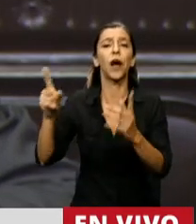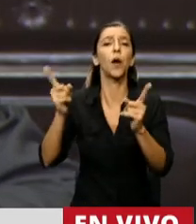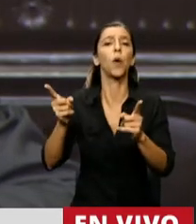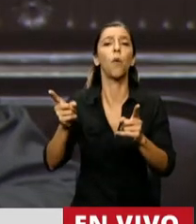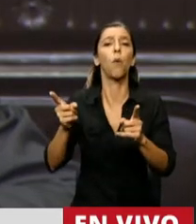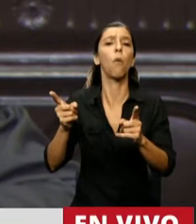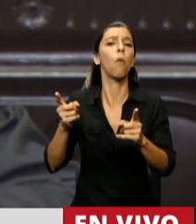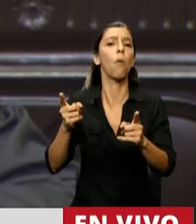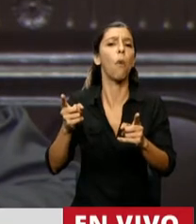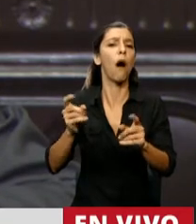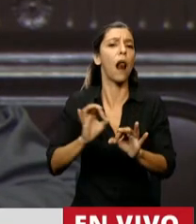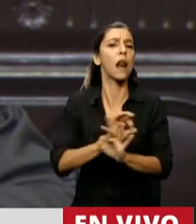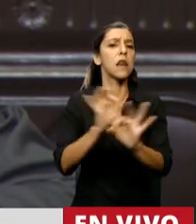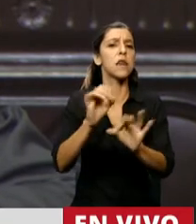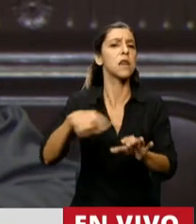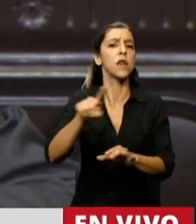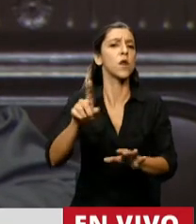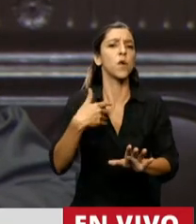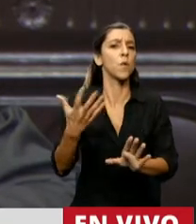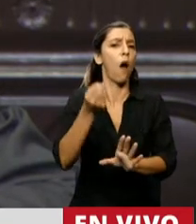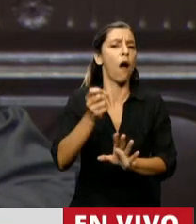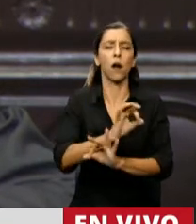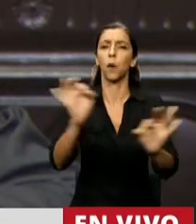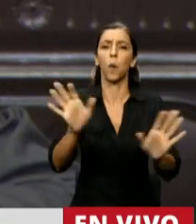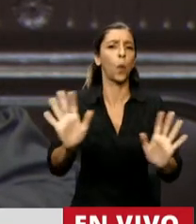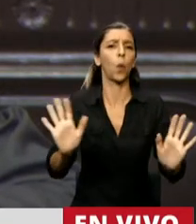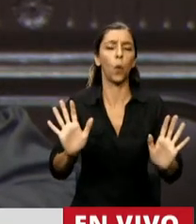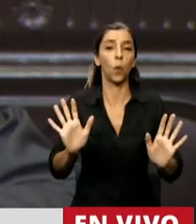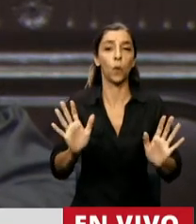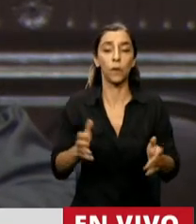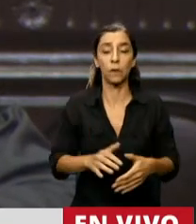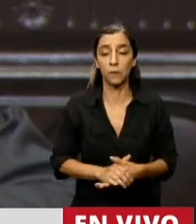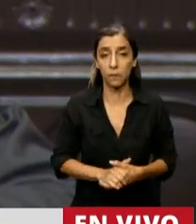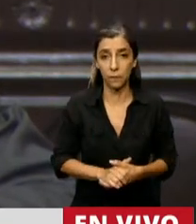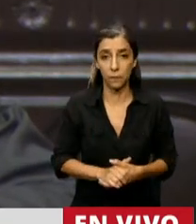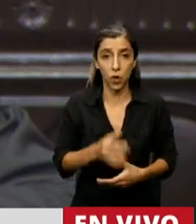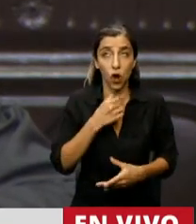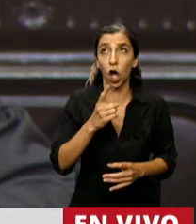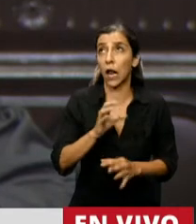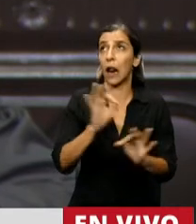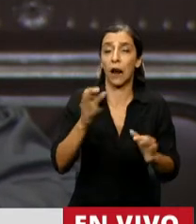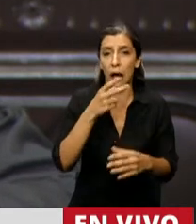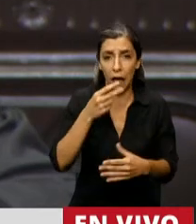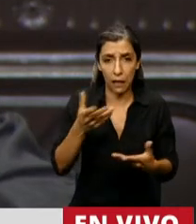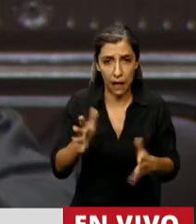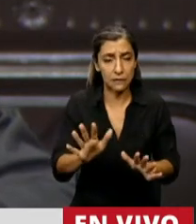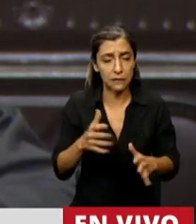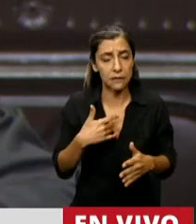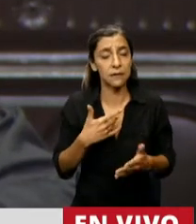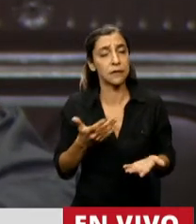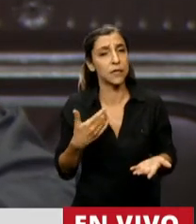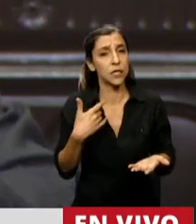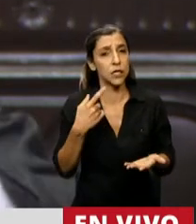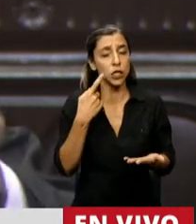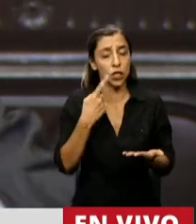me parece que tiene mucha razón esa gente cuando opina de esa manera porque cuando